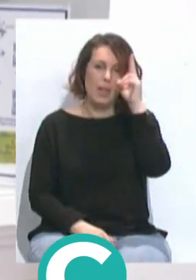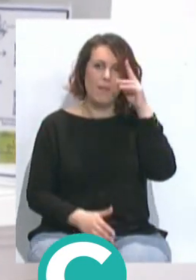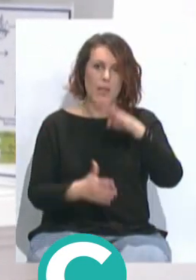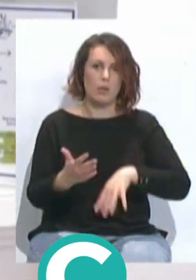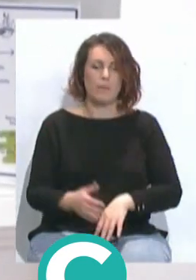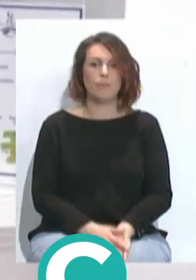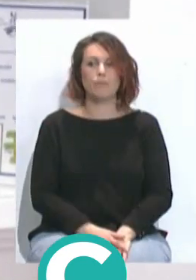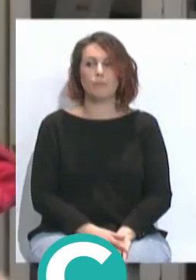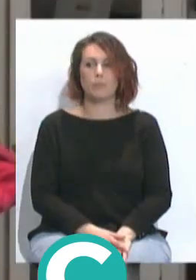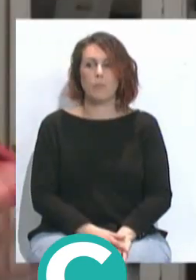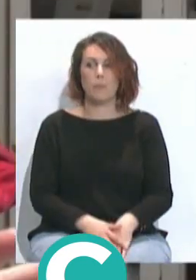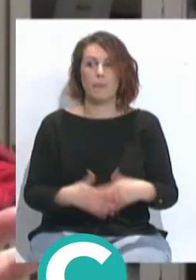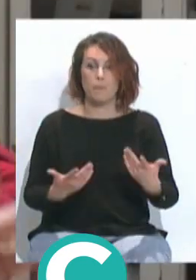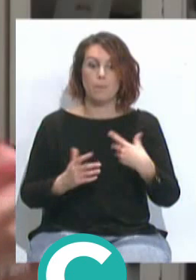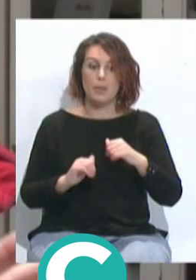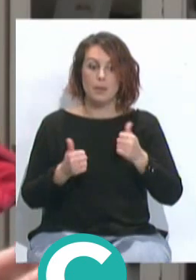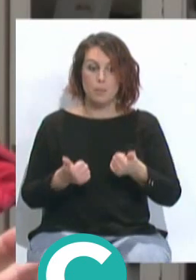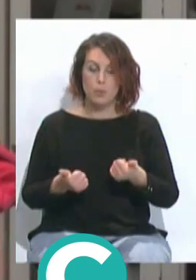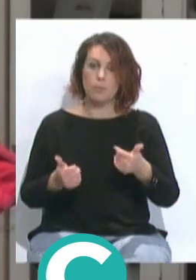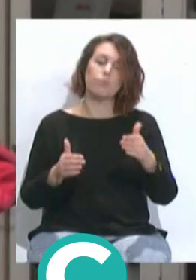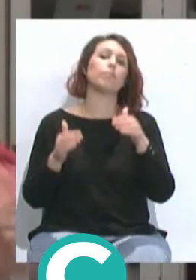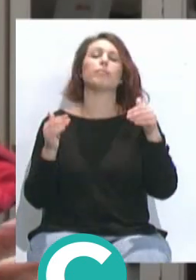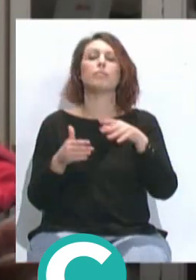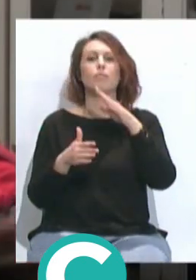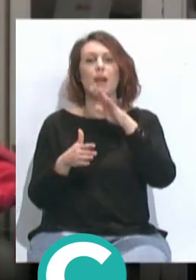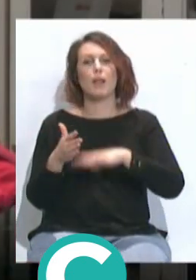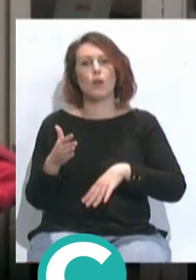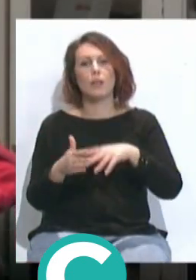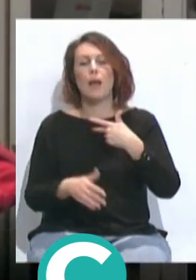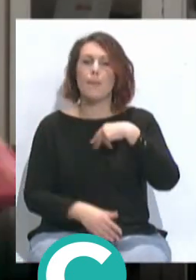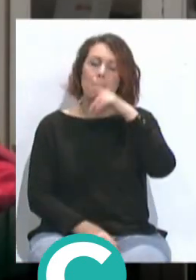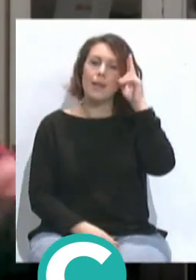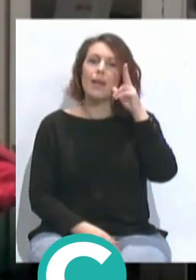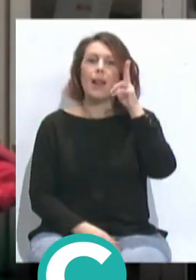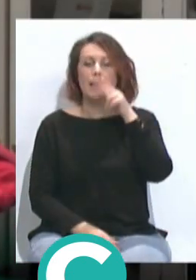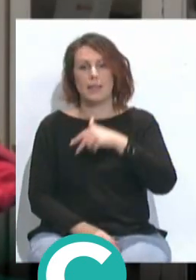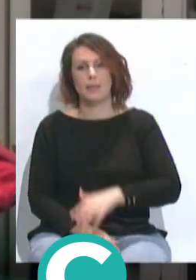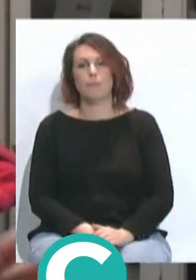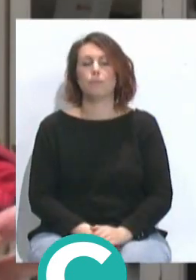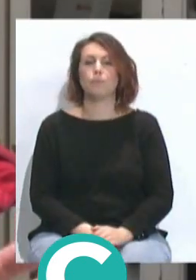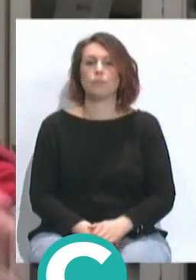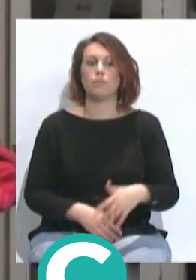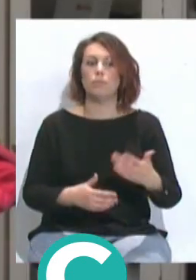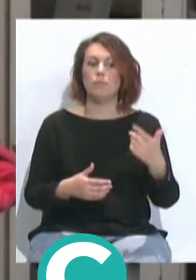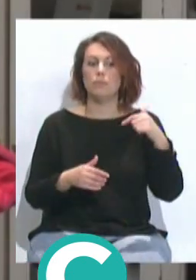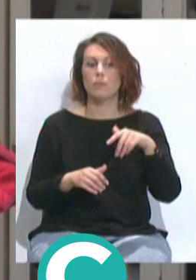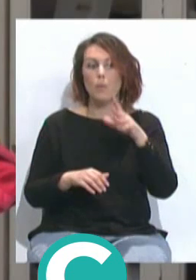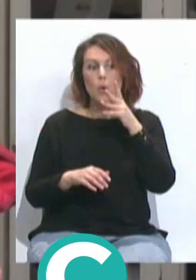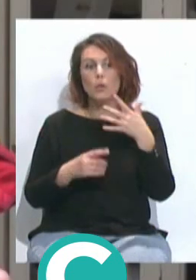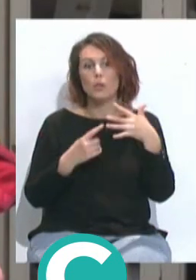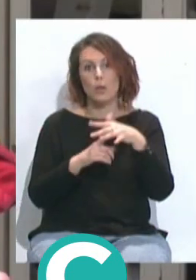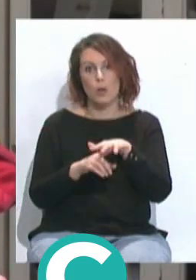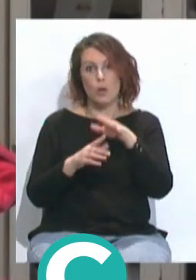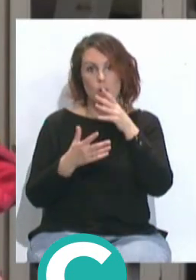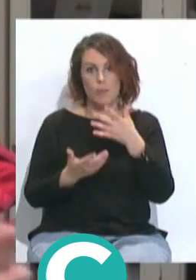Barcelona entonces en principio se han centrado en Barcelona Madrid y Alicante que esto por las circunstancias